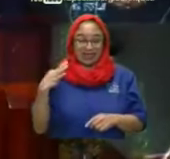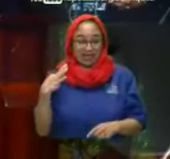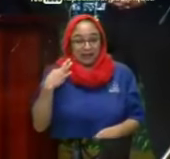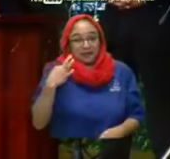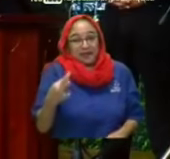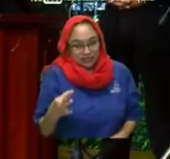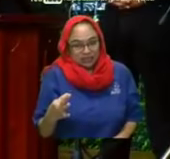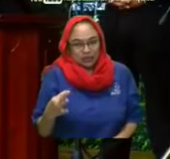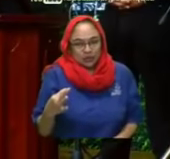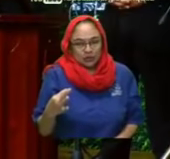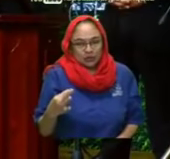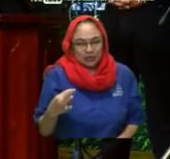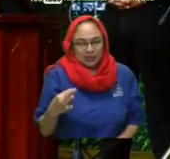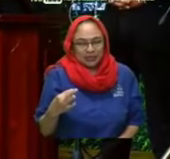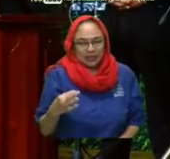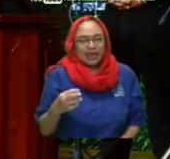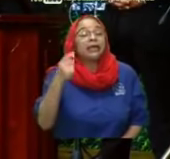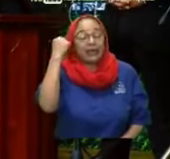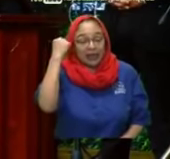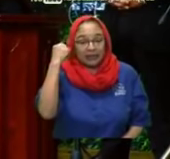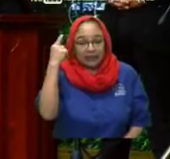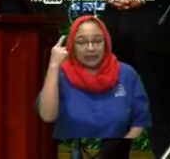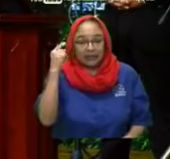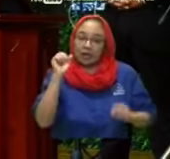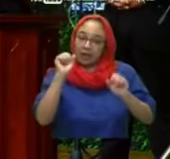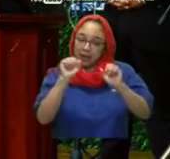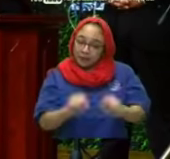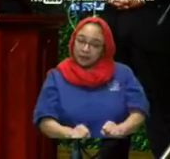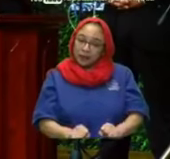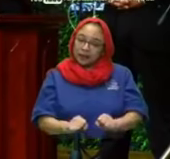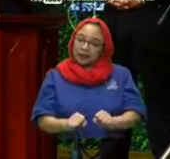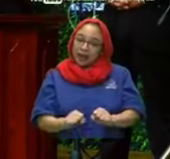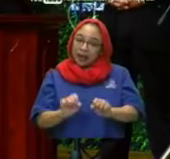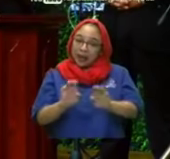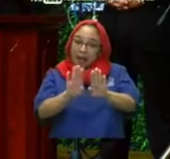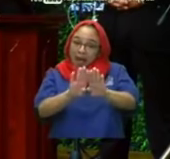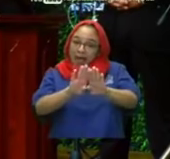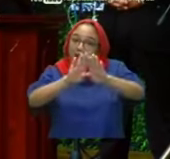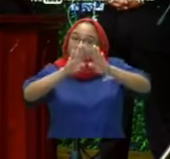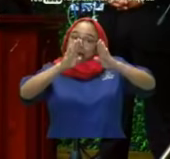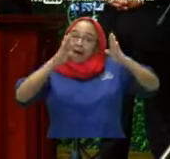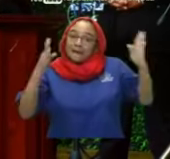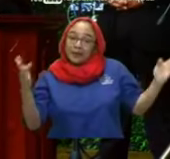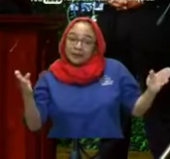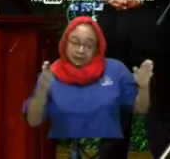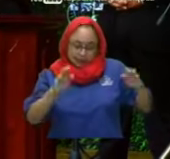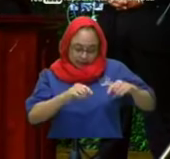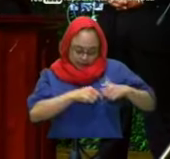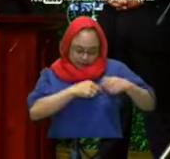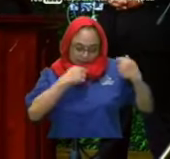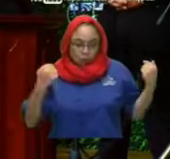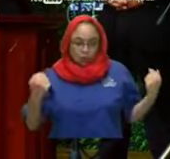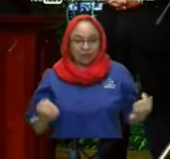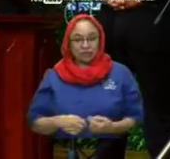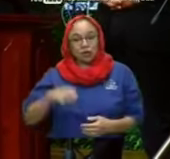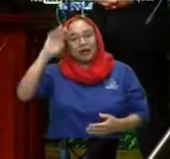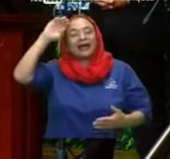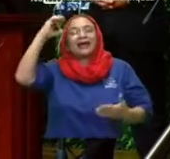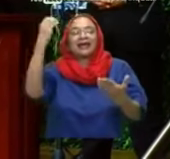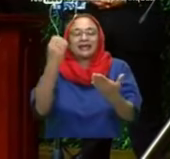puedan comprender. Y puedan accionar. Este llamado donde tú les estás diciendo: